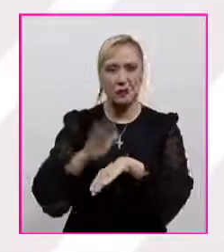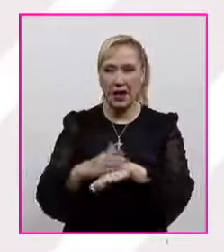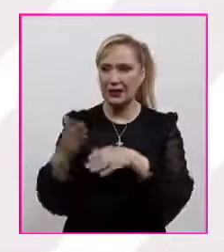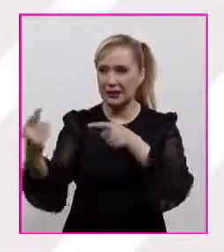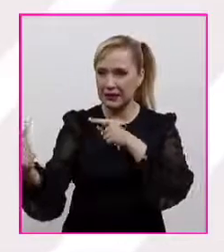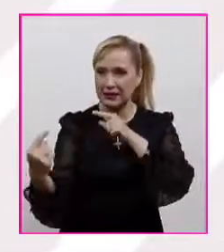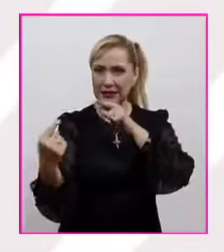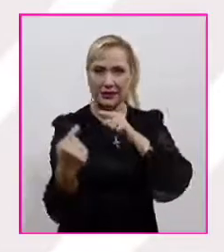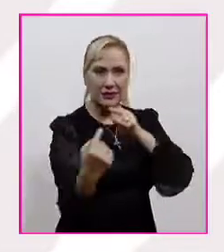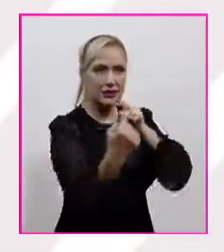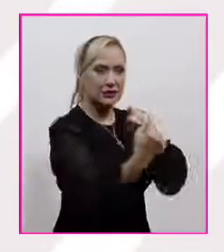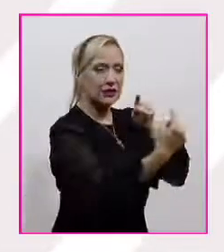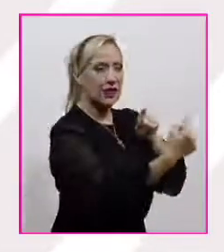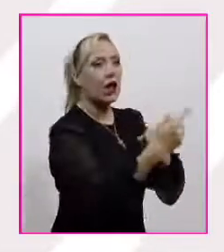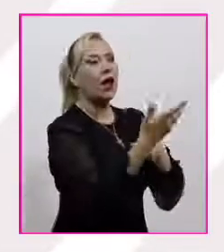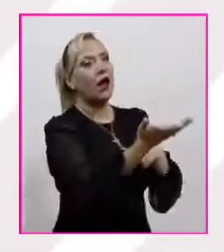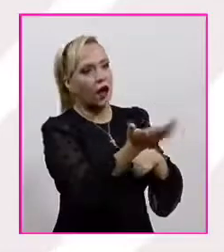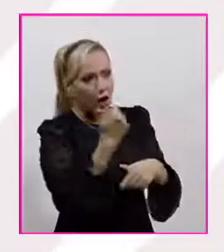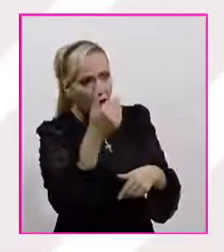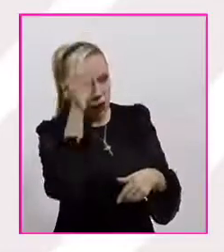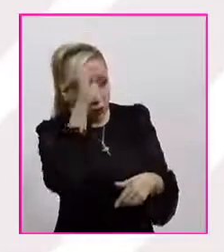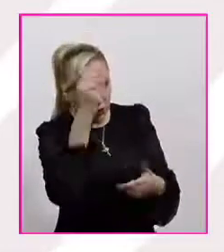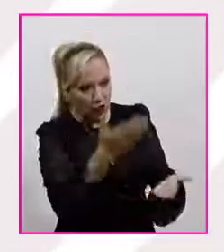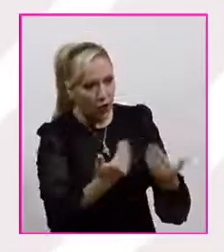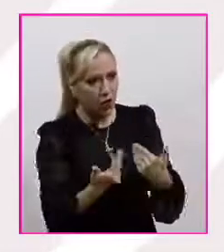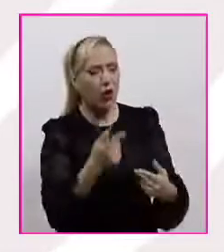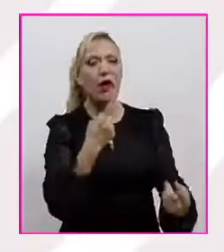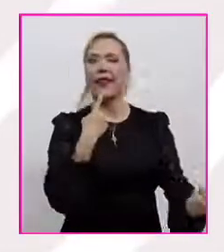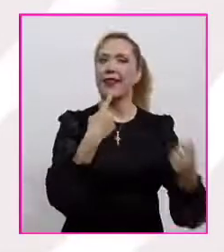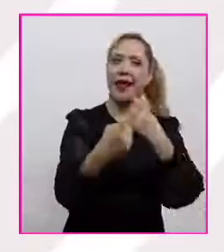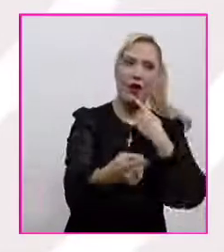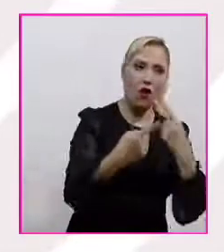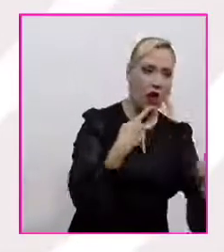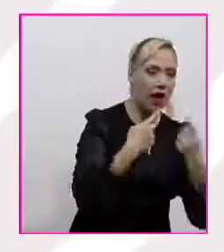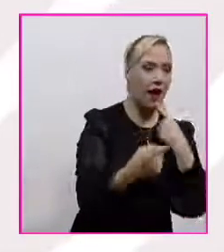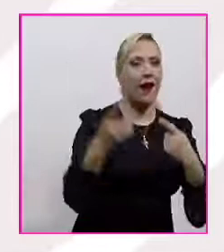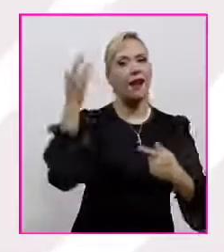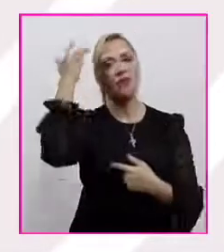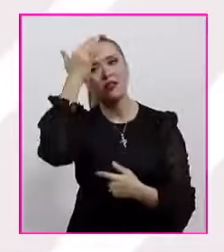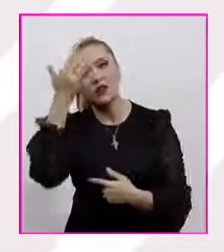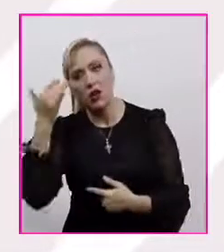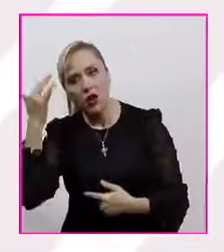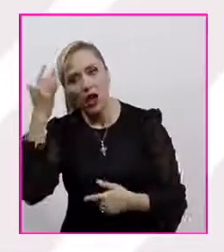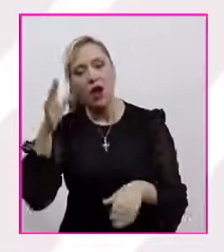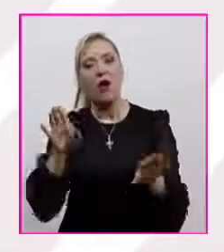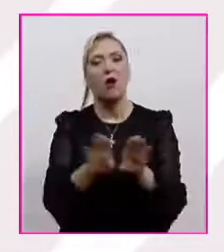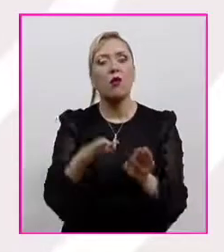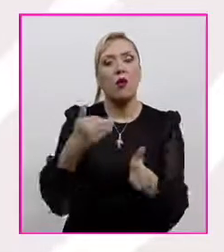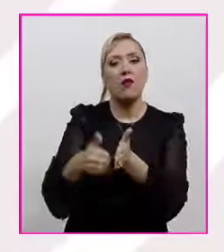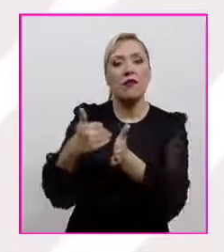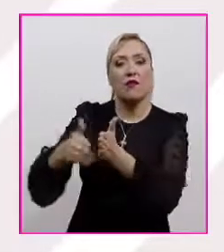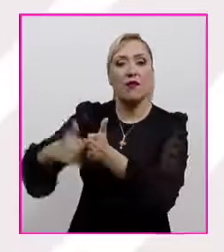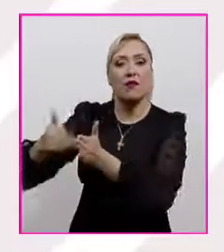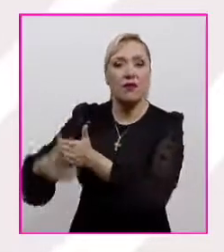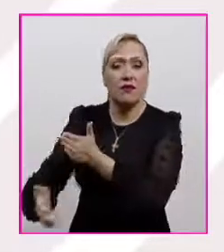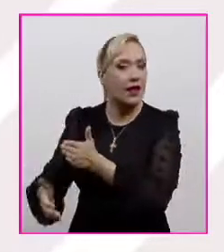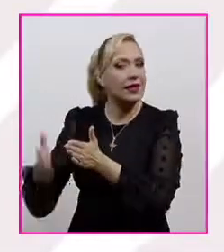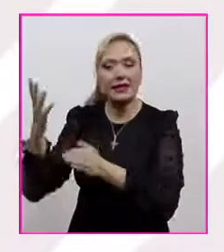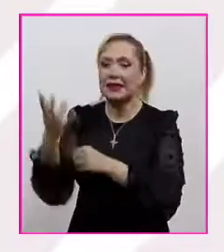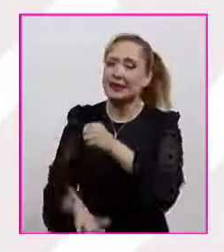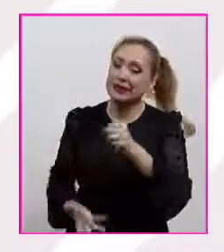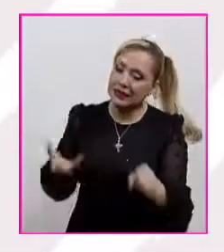horizontales, conocer las opiniones, dialogar y poder reflexionar sobre las debilidades que el día de hoy existen para